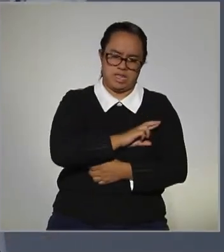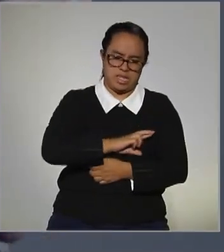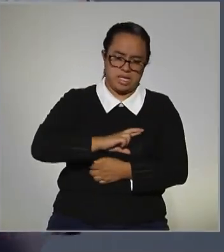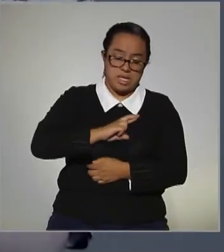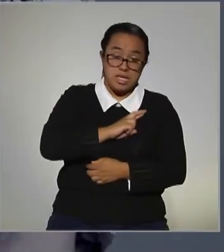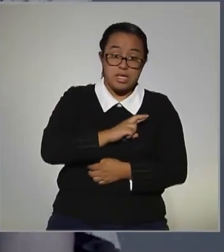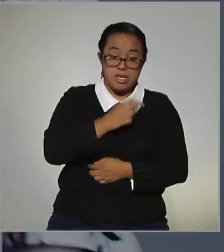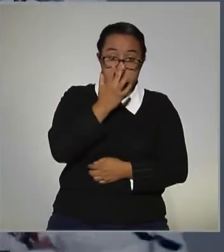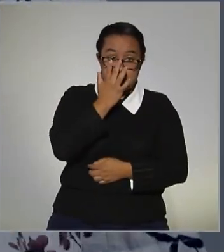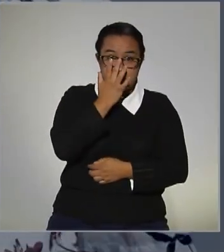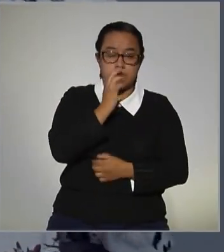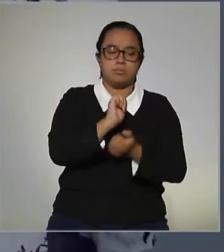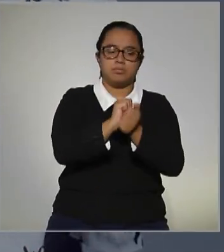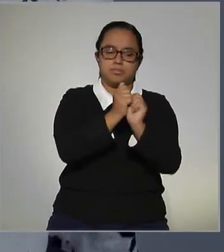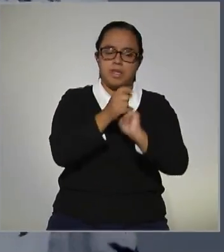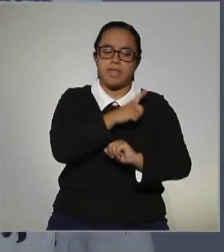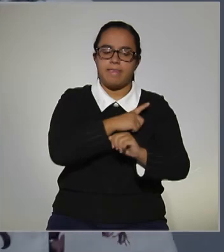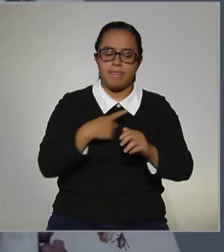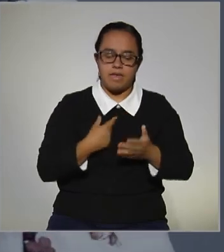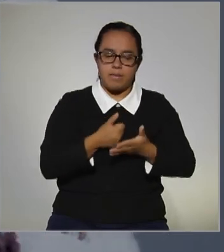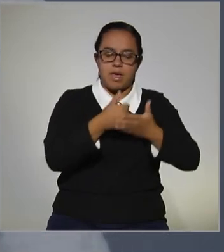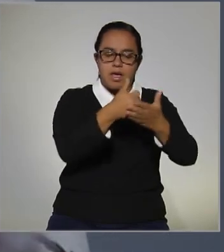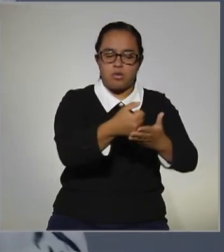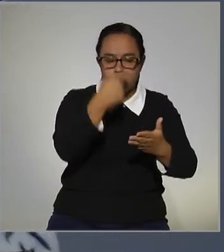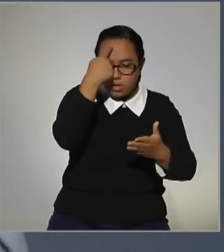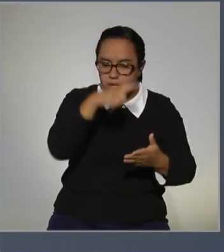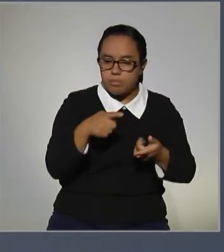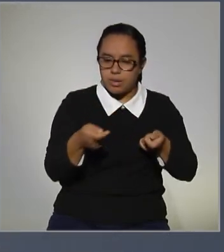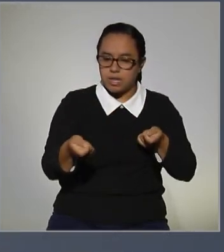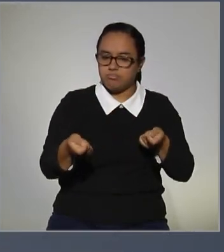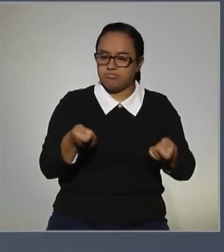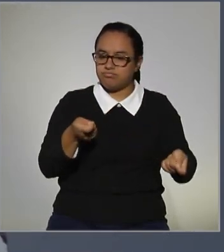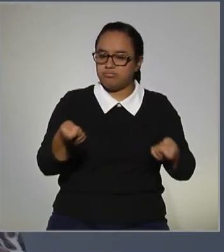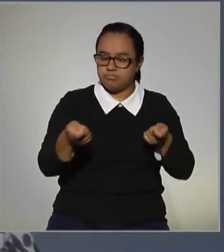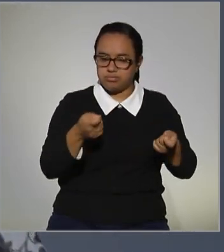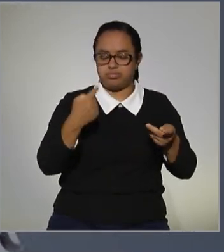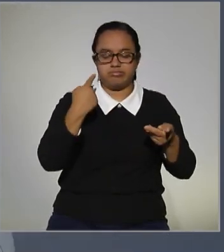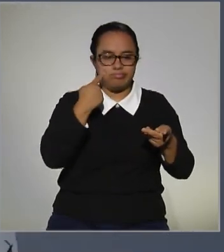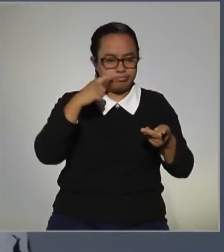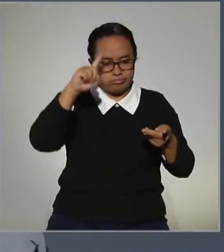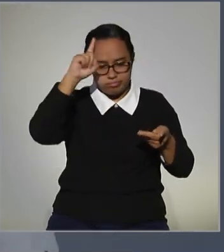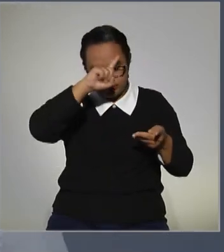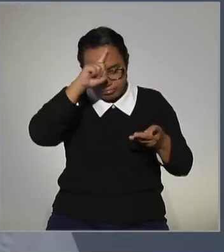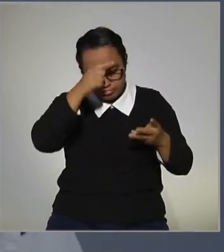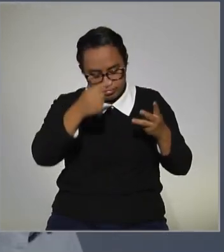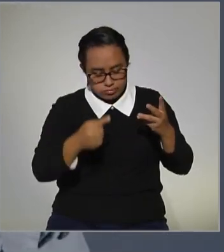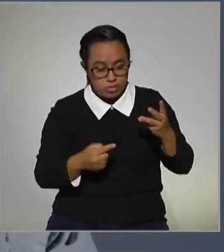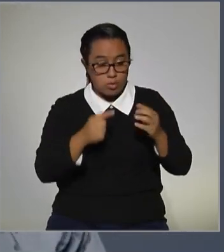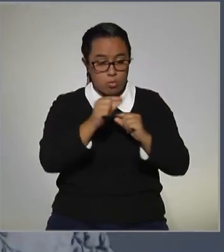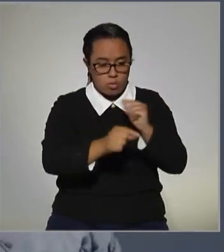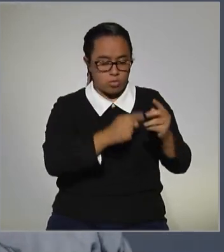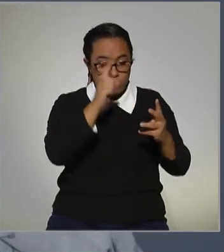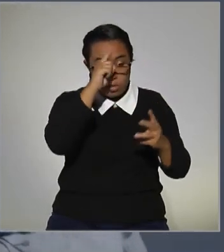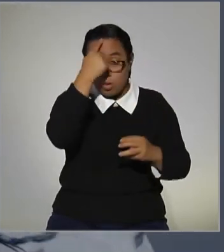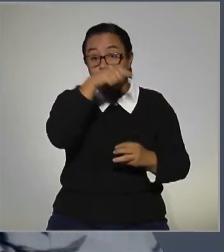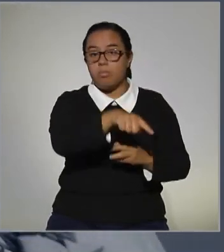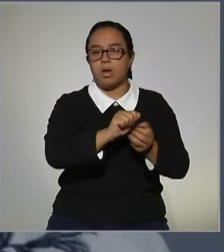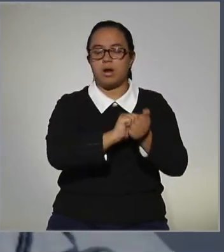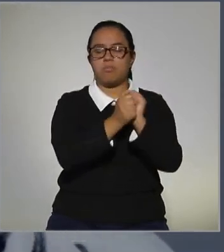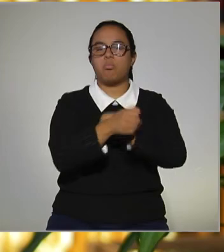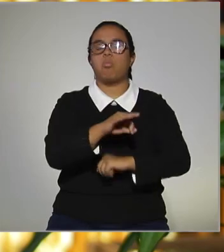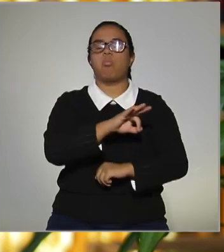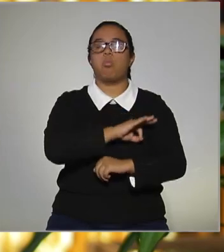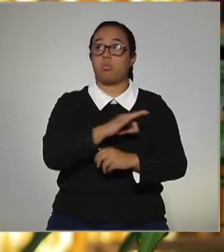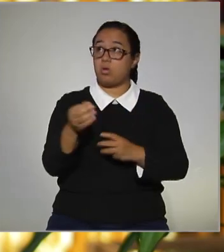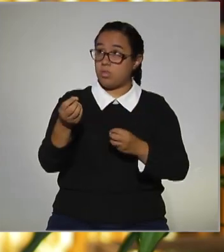momento, empezar a gestionar, es decir, empezar a dar herramientas o dotar de habilidades para que ellos puedan hacer algo